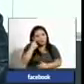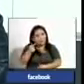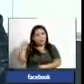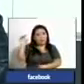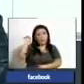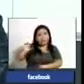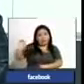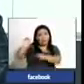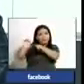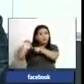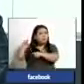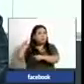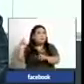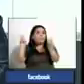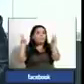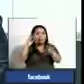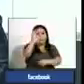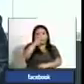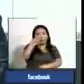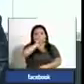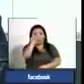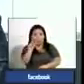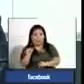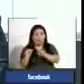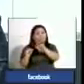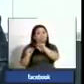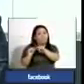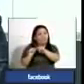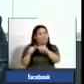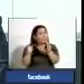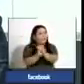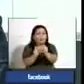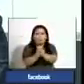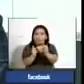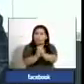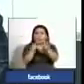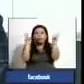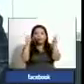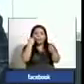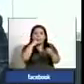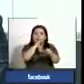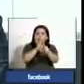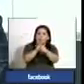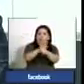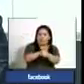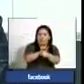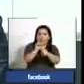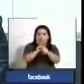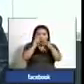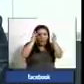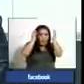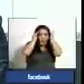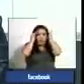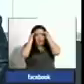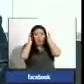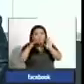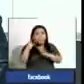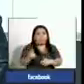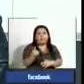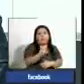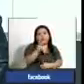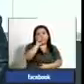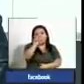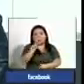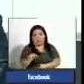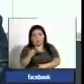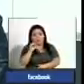Europa. Italia ha sido uno de los países en el mundo más afectados por esta pandemia. La situación desesperada empujó a muchos italianos en